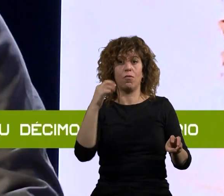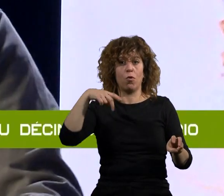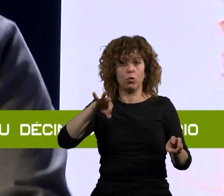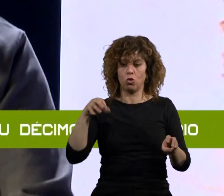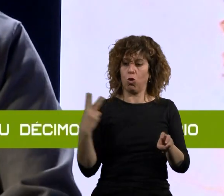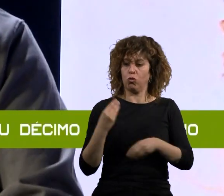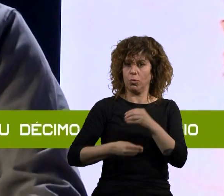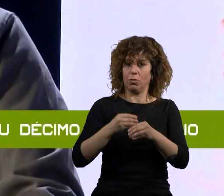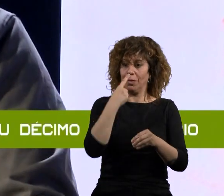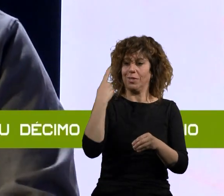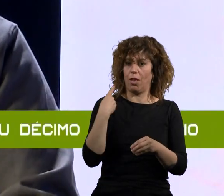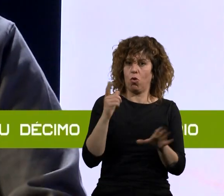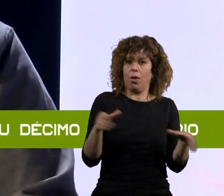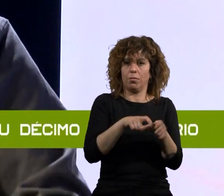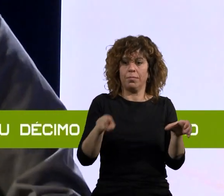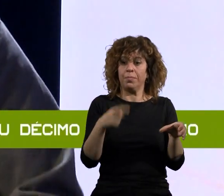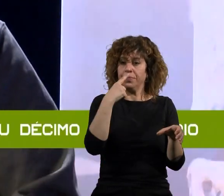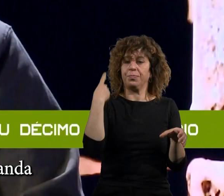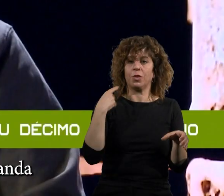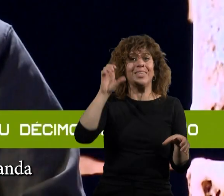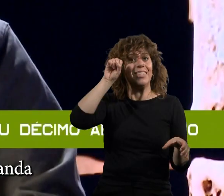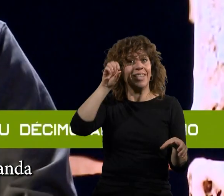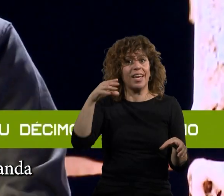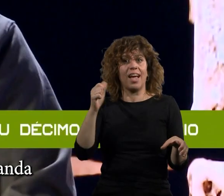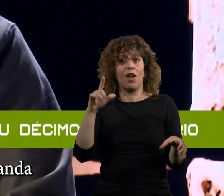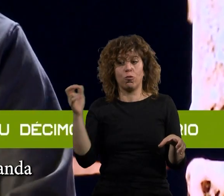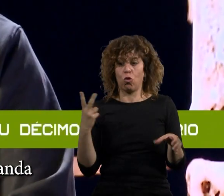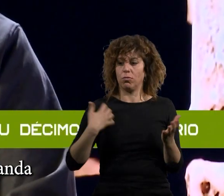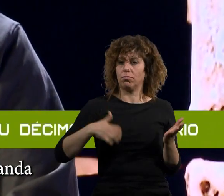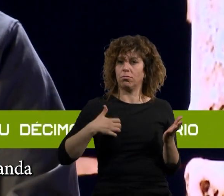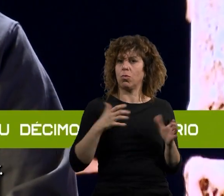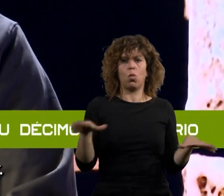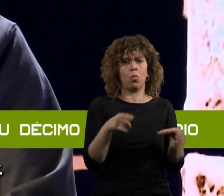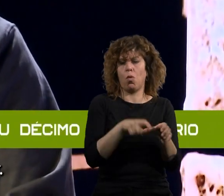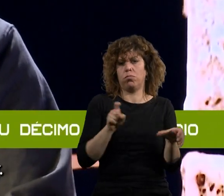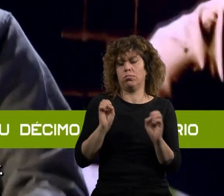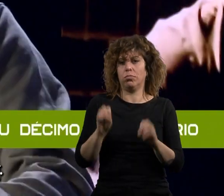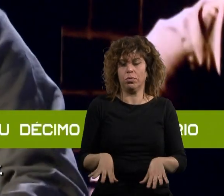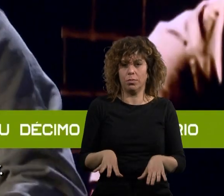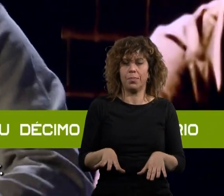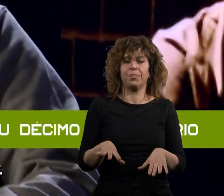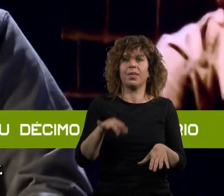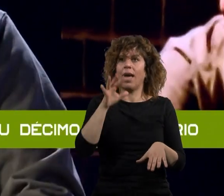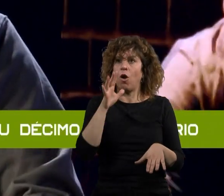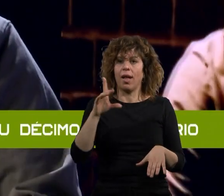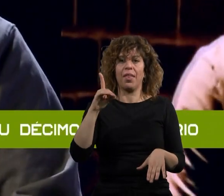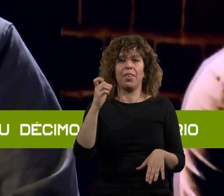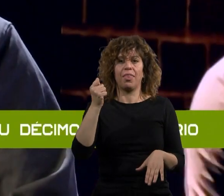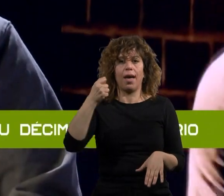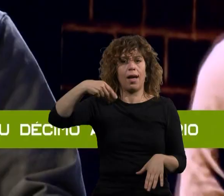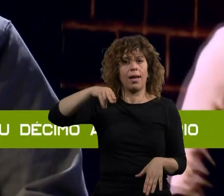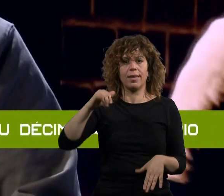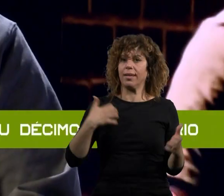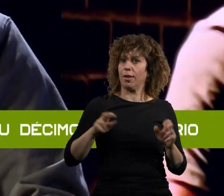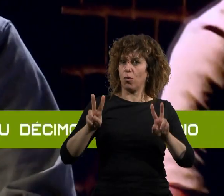banda el año pasado. Es que hemos tenido cambios. Este año pasado Chiqui y Alfonso, los dos guitarristas, abandonaron la banda. Y bueno, ahora ha entrado Dani,